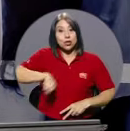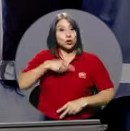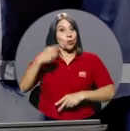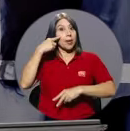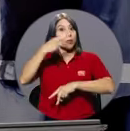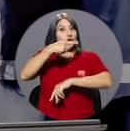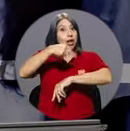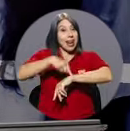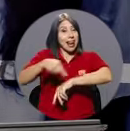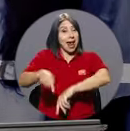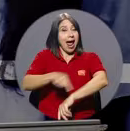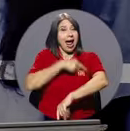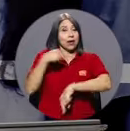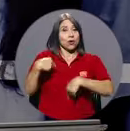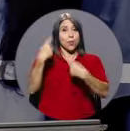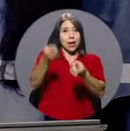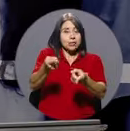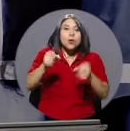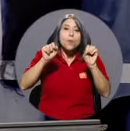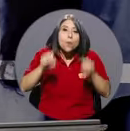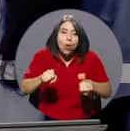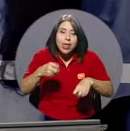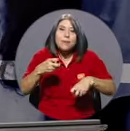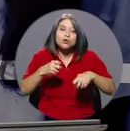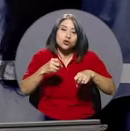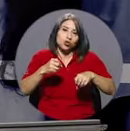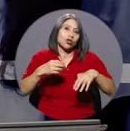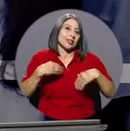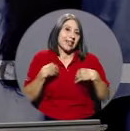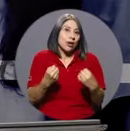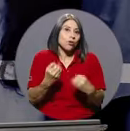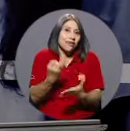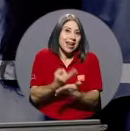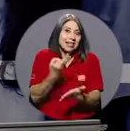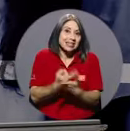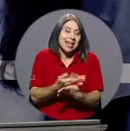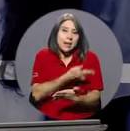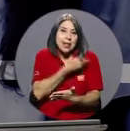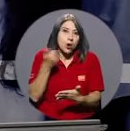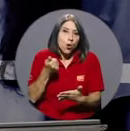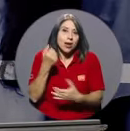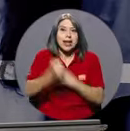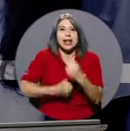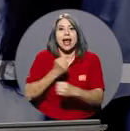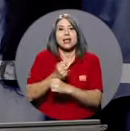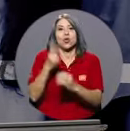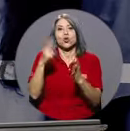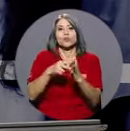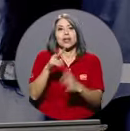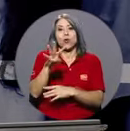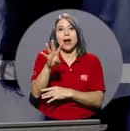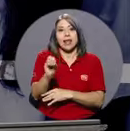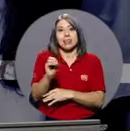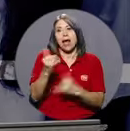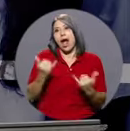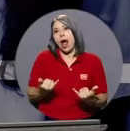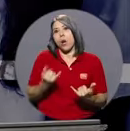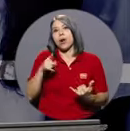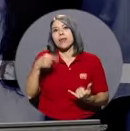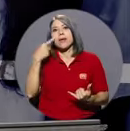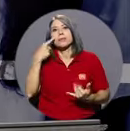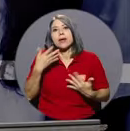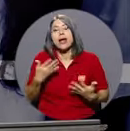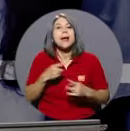tener una salud financiera en nuestro país muchísimo mejor en el año 2040. Ahora hay que arreglar,